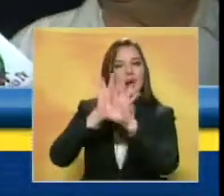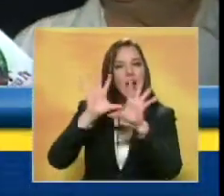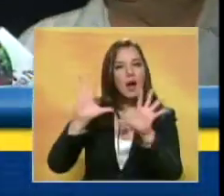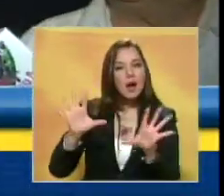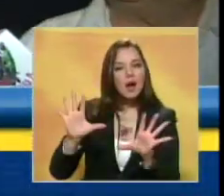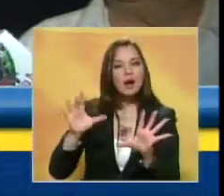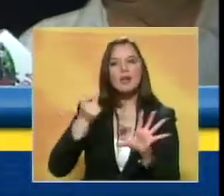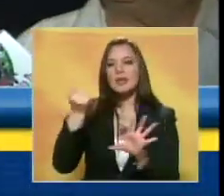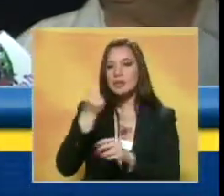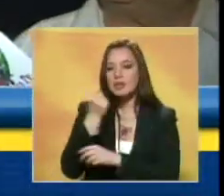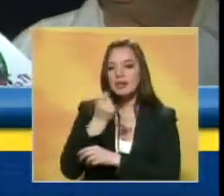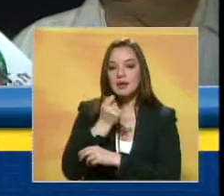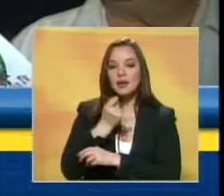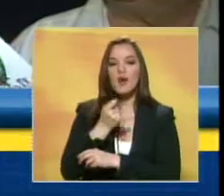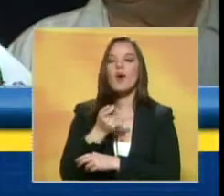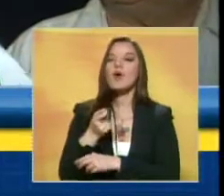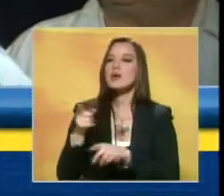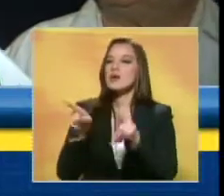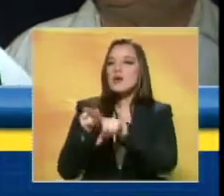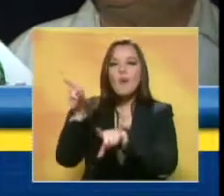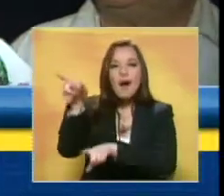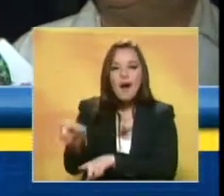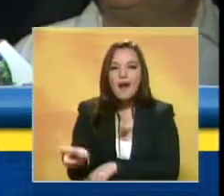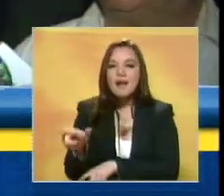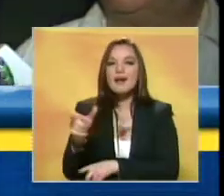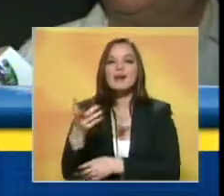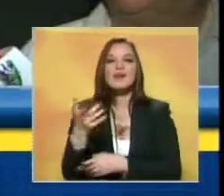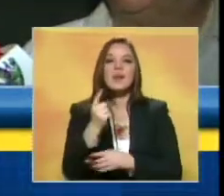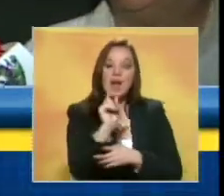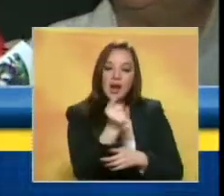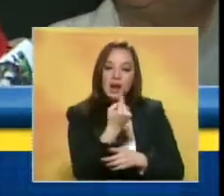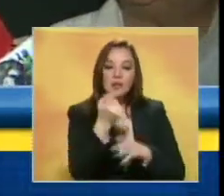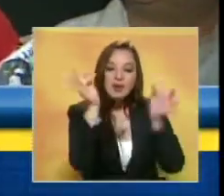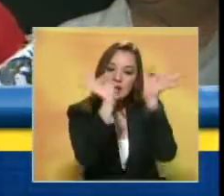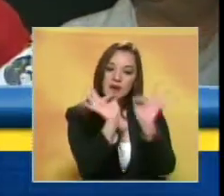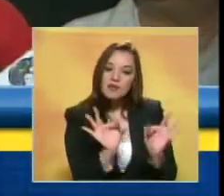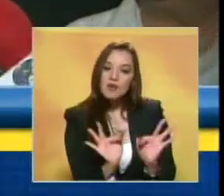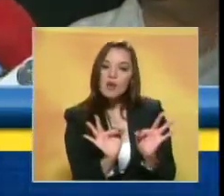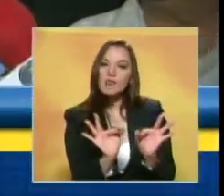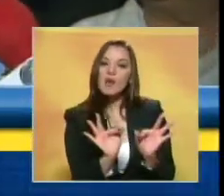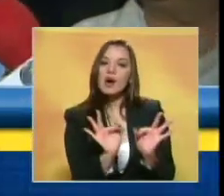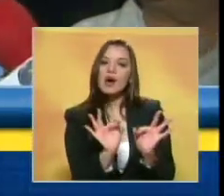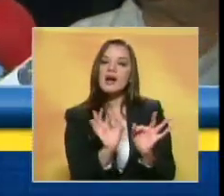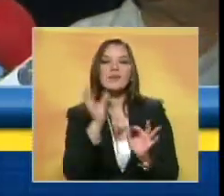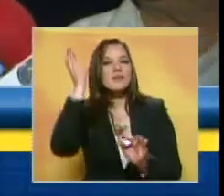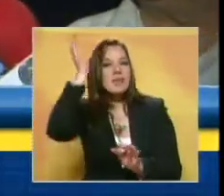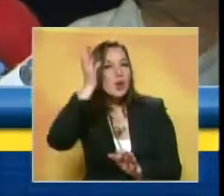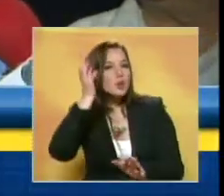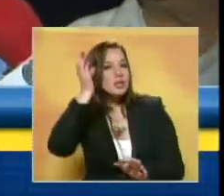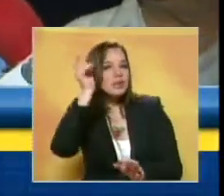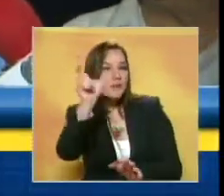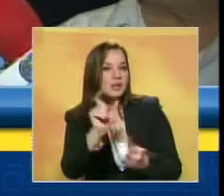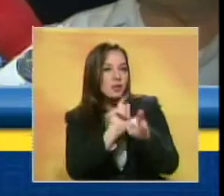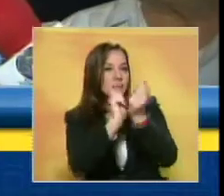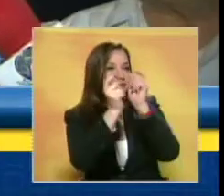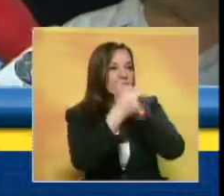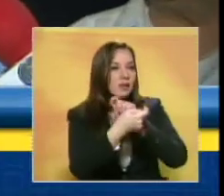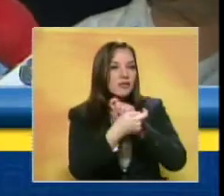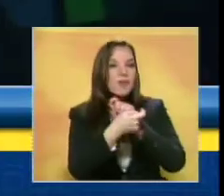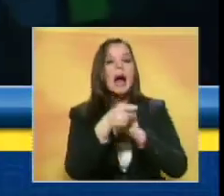y preclaramente, como era él, que la única manera de transformar la conciencia humana era a través de la